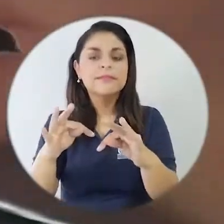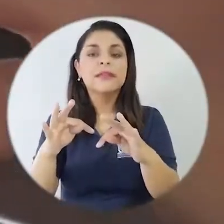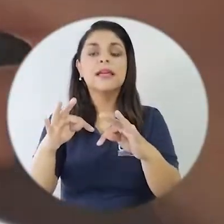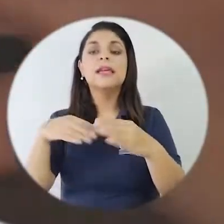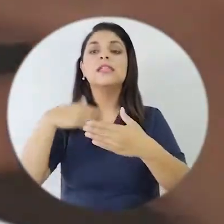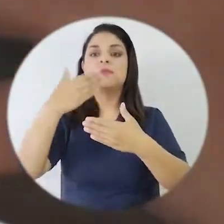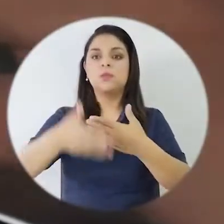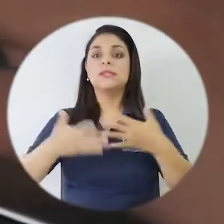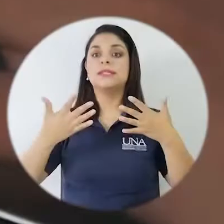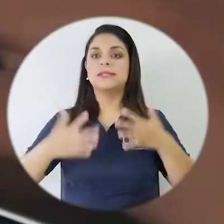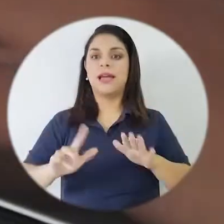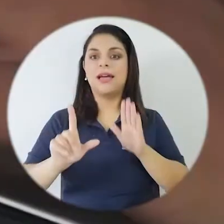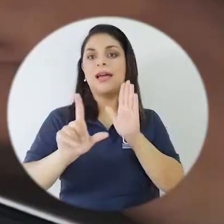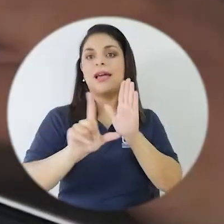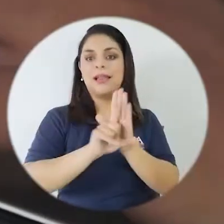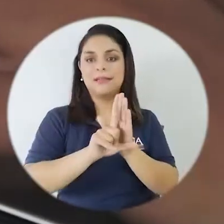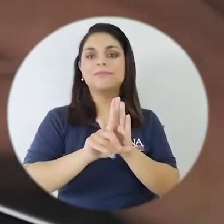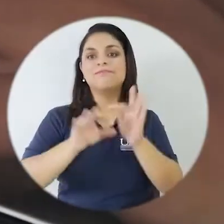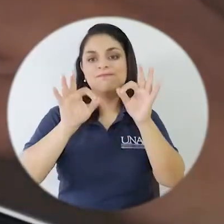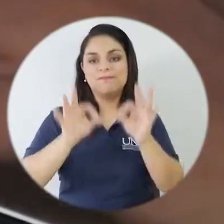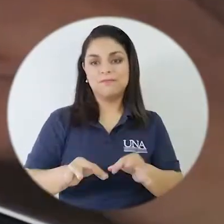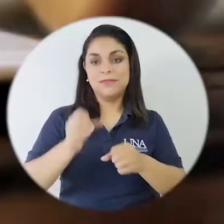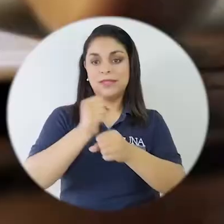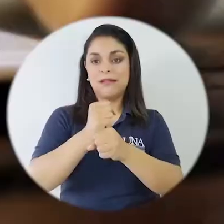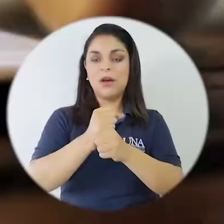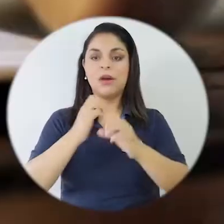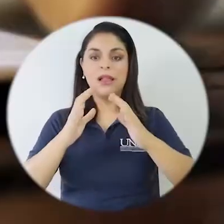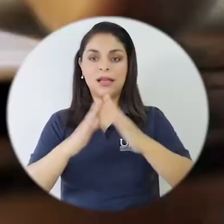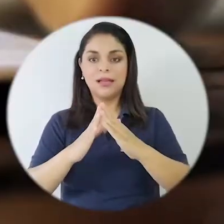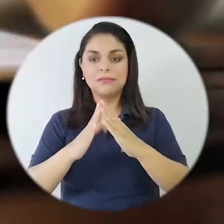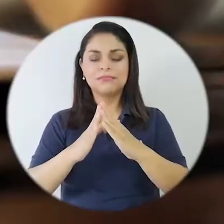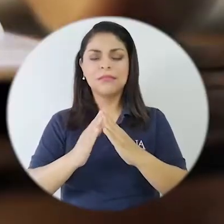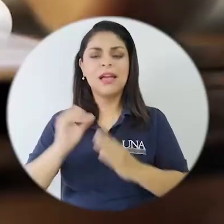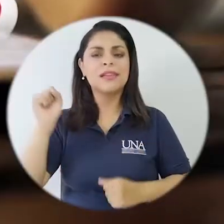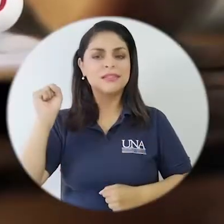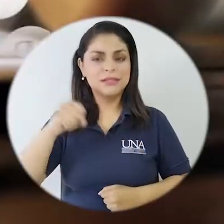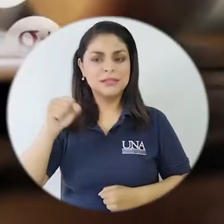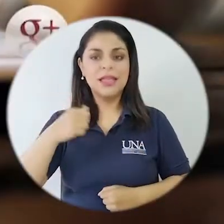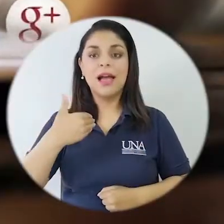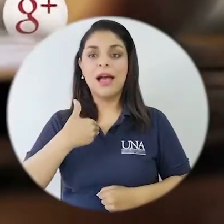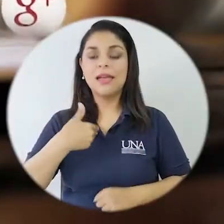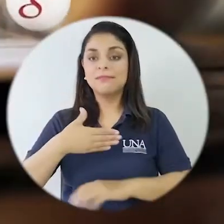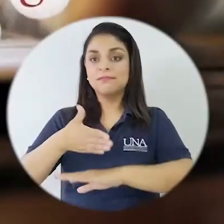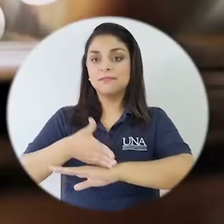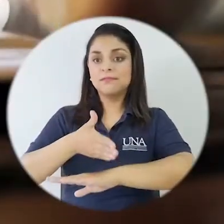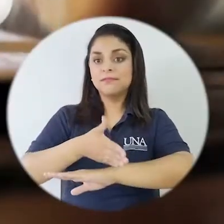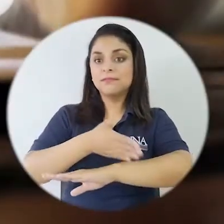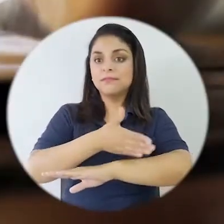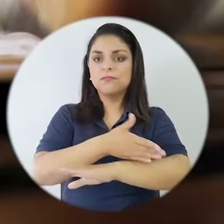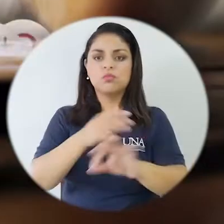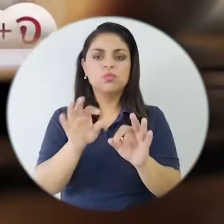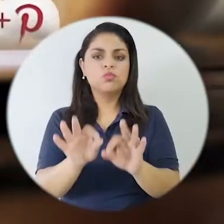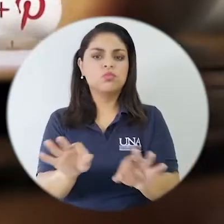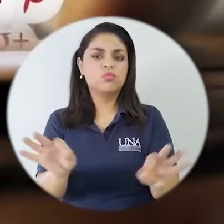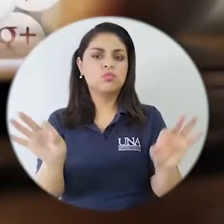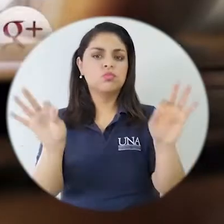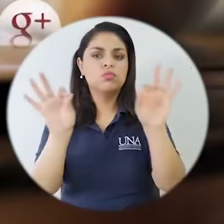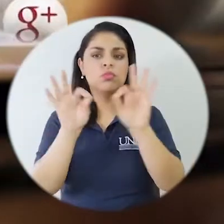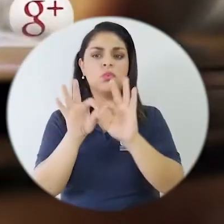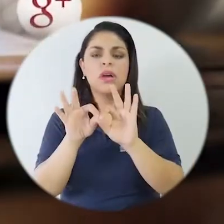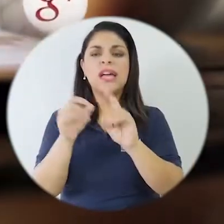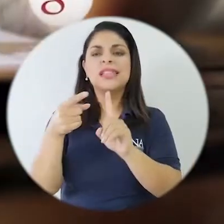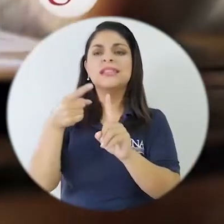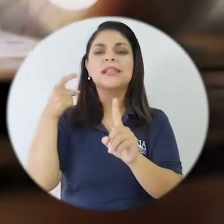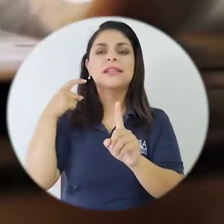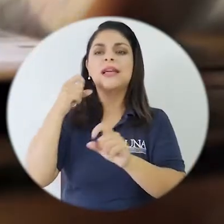jurídica. Ciertamente ha habido un avance muy importante, desde eso estamos hablando sistemáticamente desde